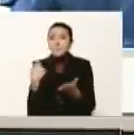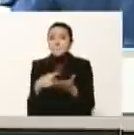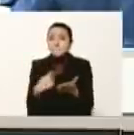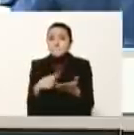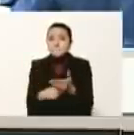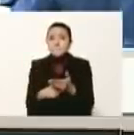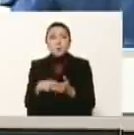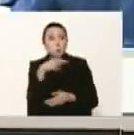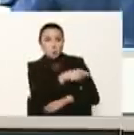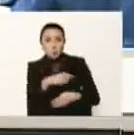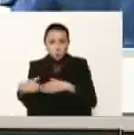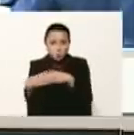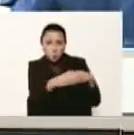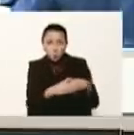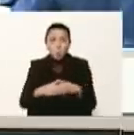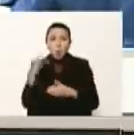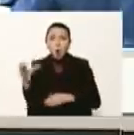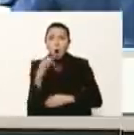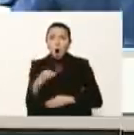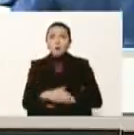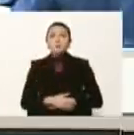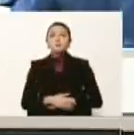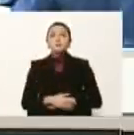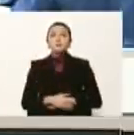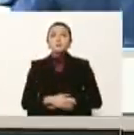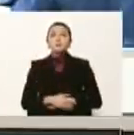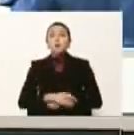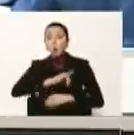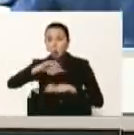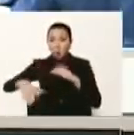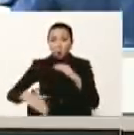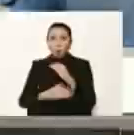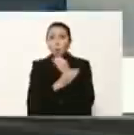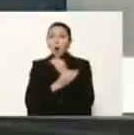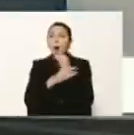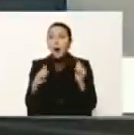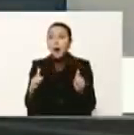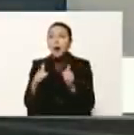los colombianos, un activista de Juan Guaidó,